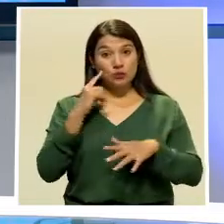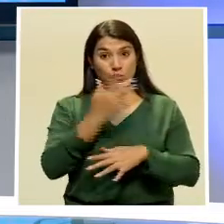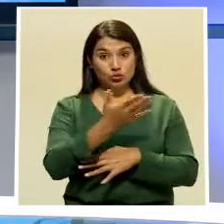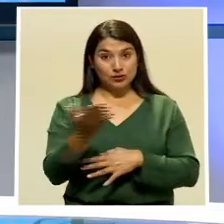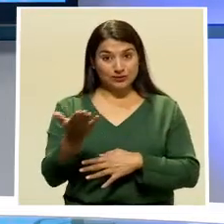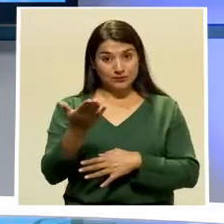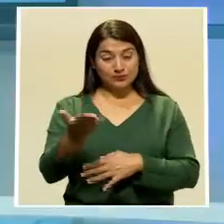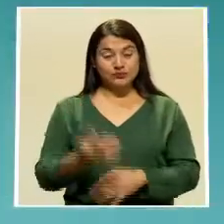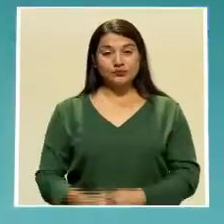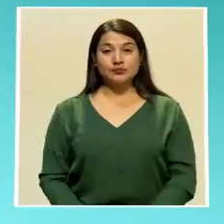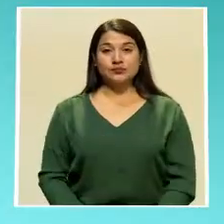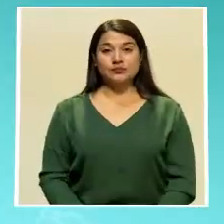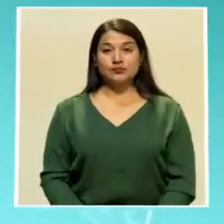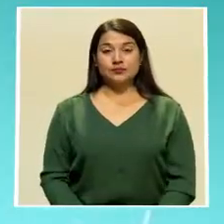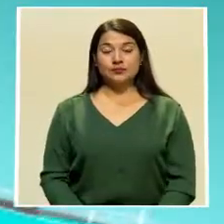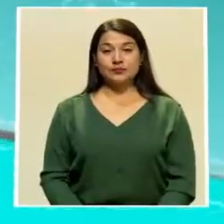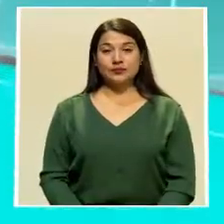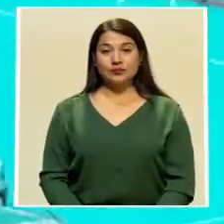Adelante.